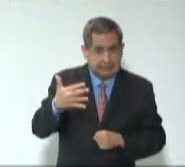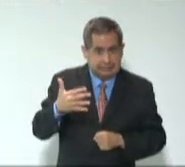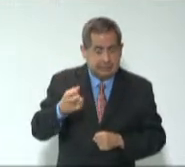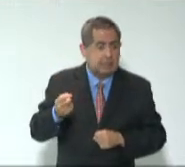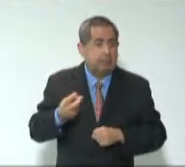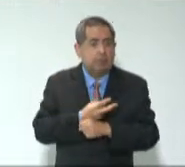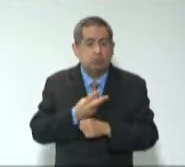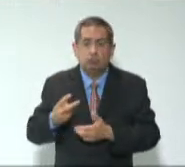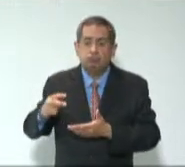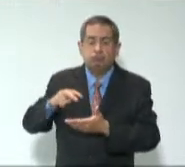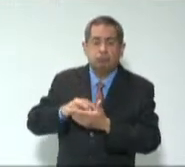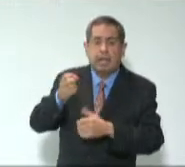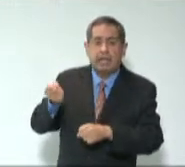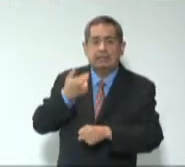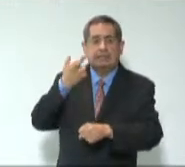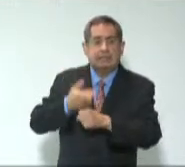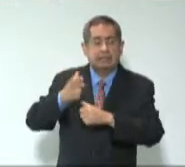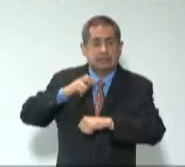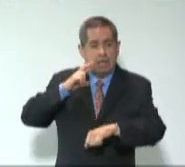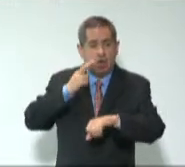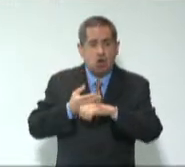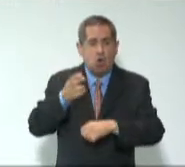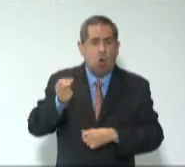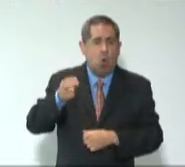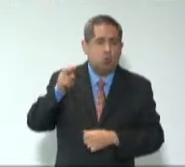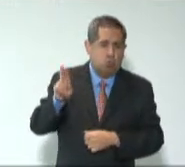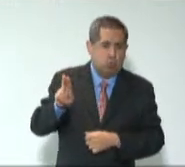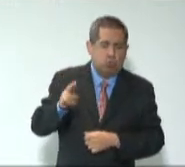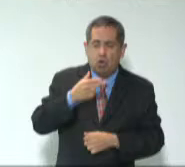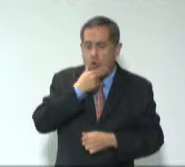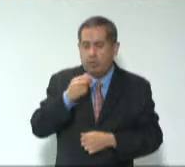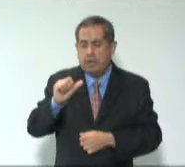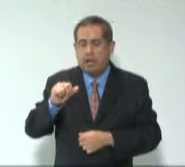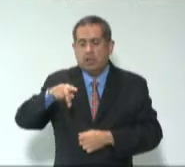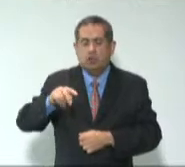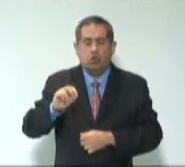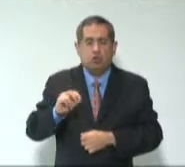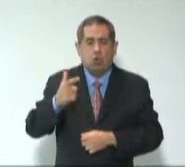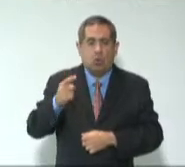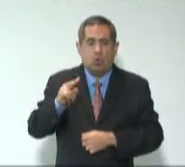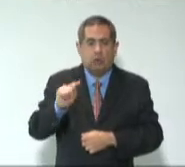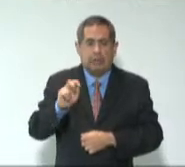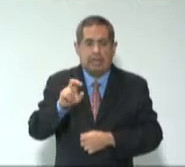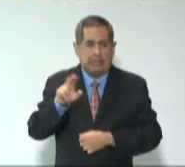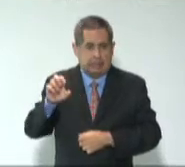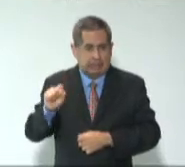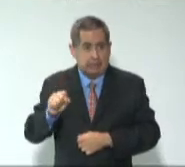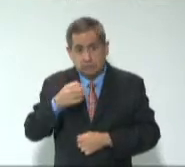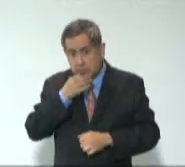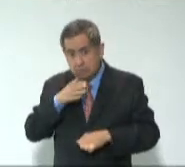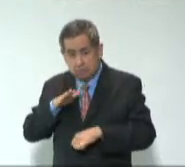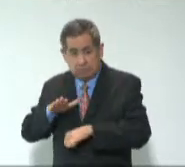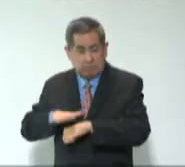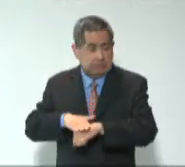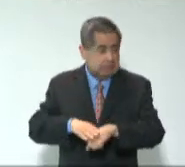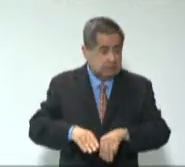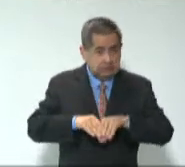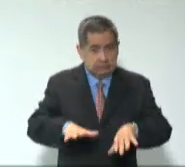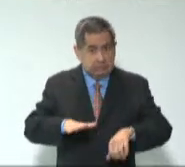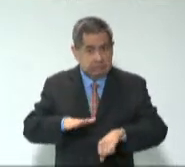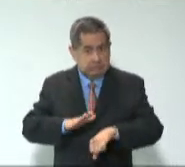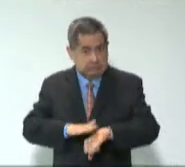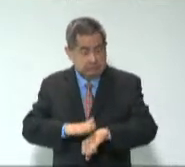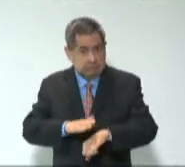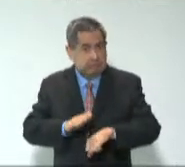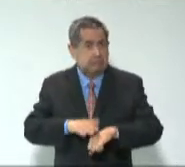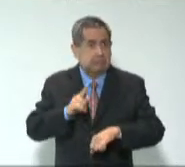pronunciamiento por parte del secretario general de las Naciones Unidas por Antonio guterrez que alertaba que además